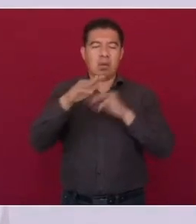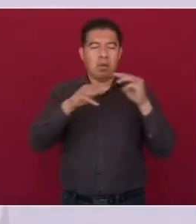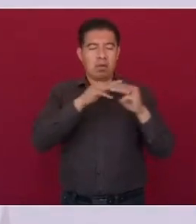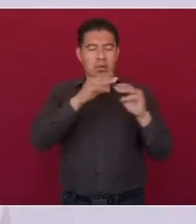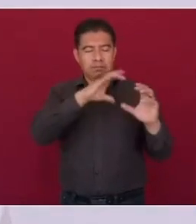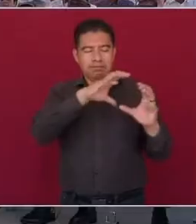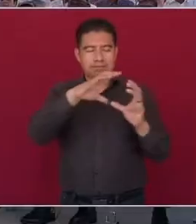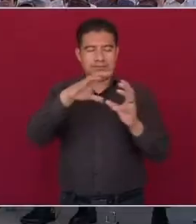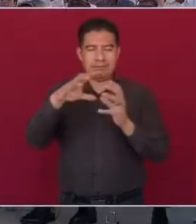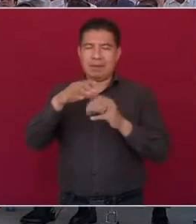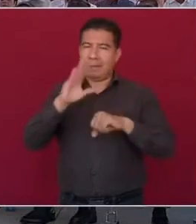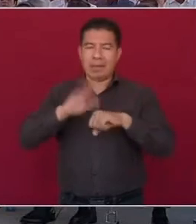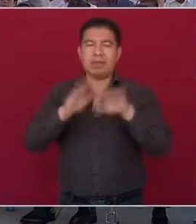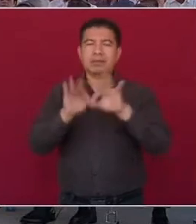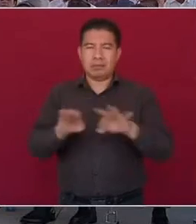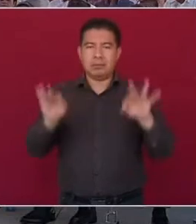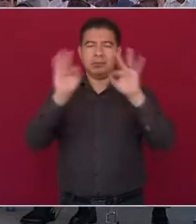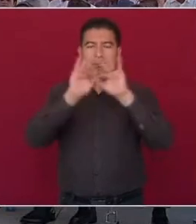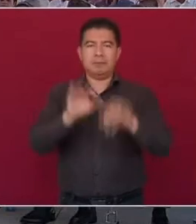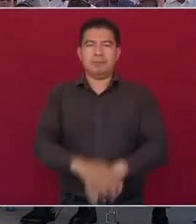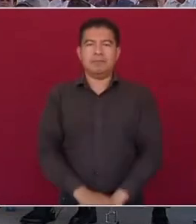mundo.